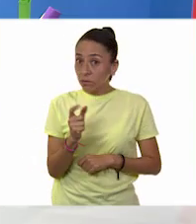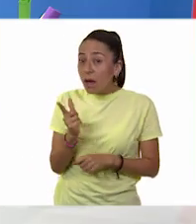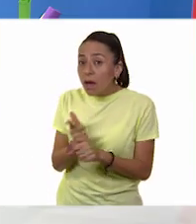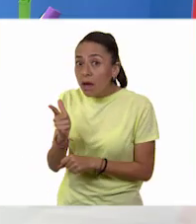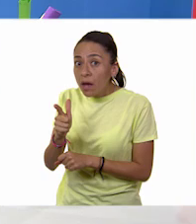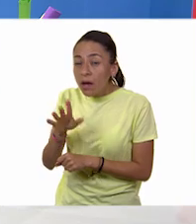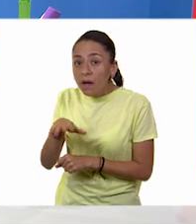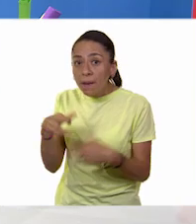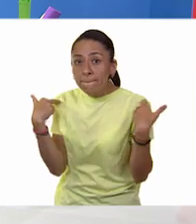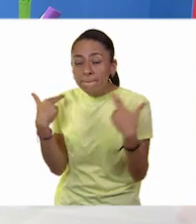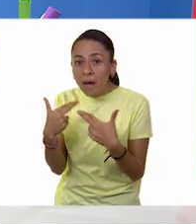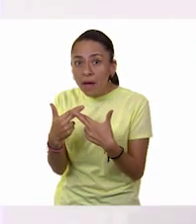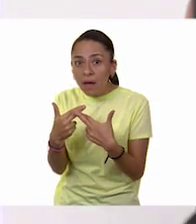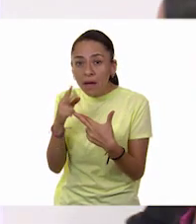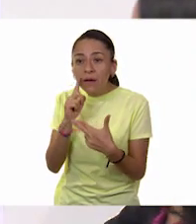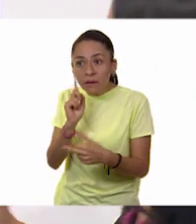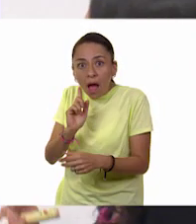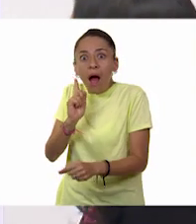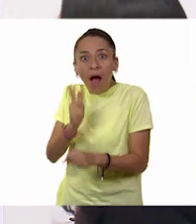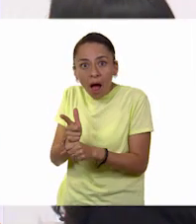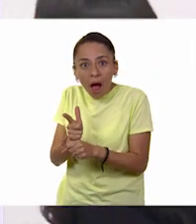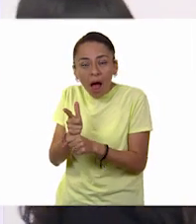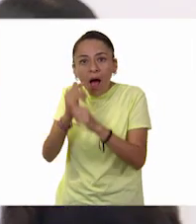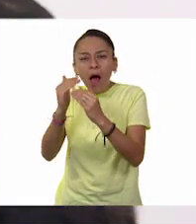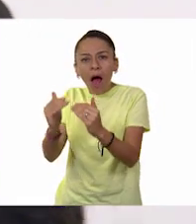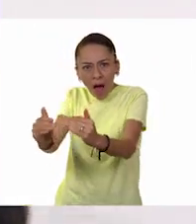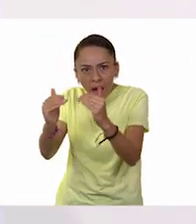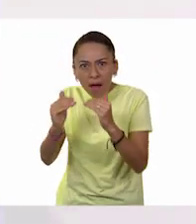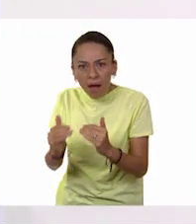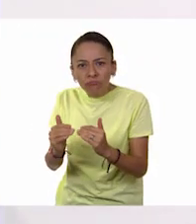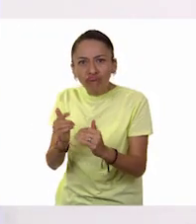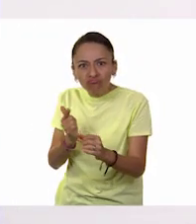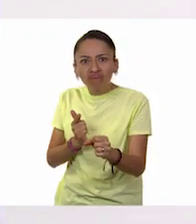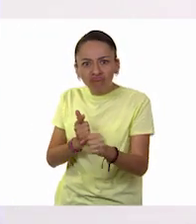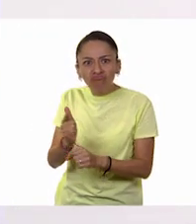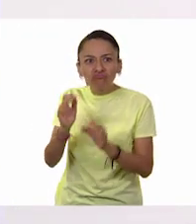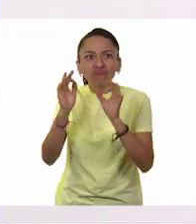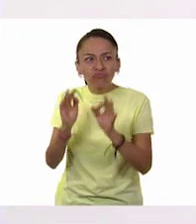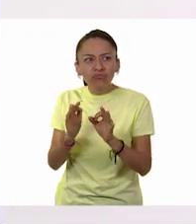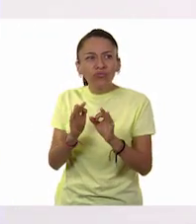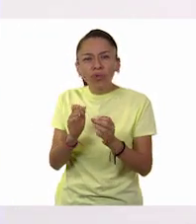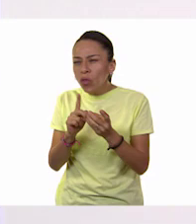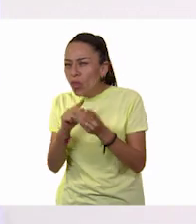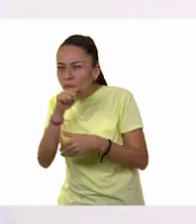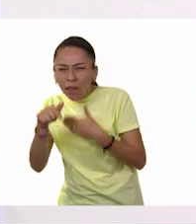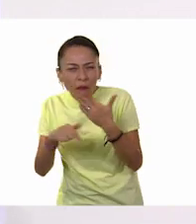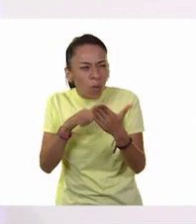palabra que está abajito. La de lados. La acabo de encontrar aquí.